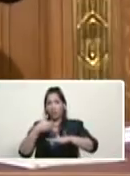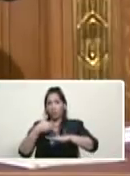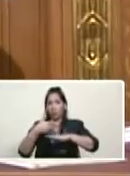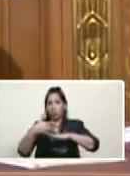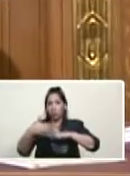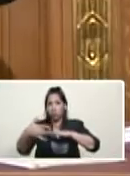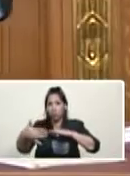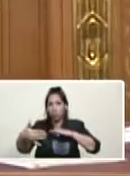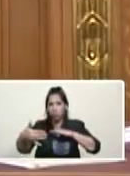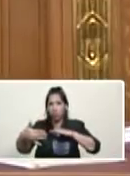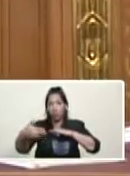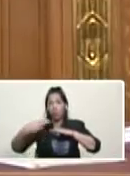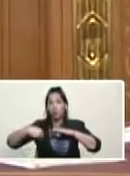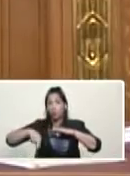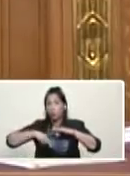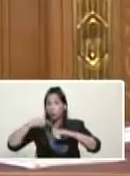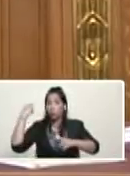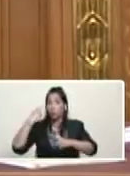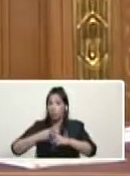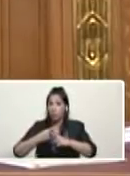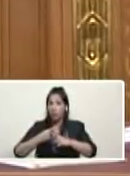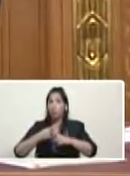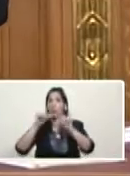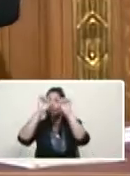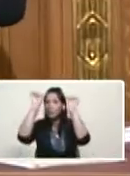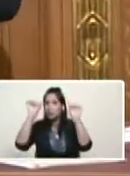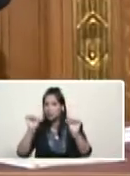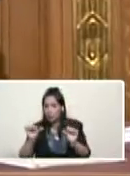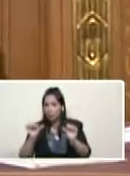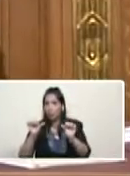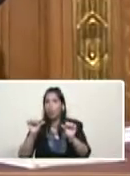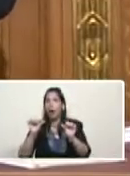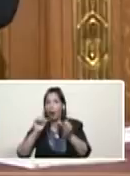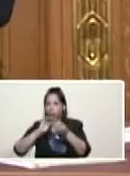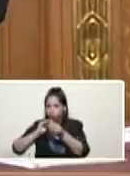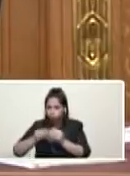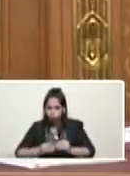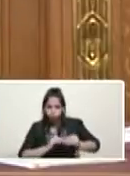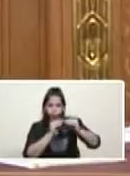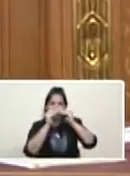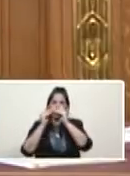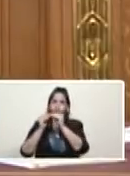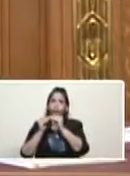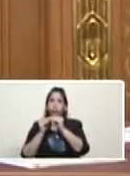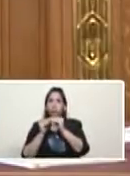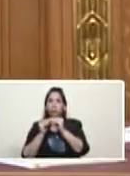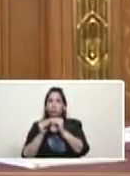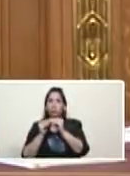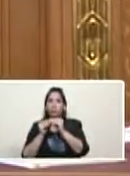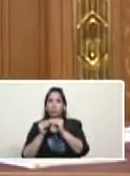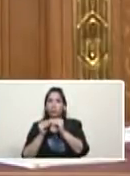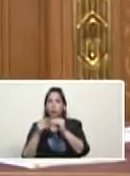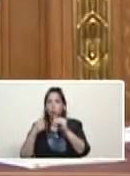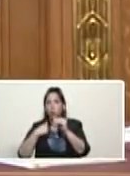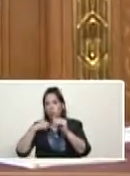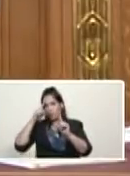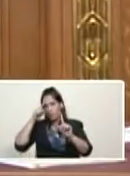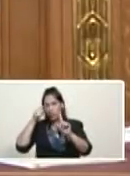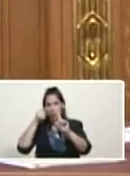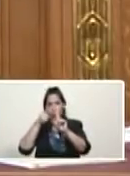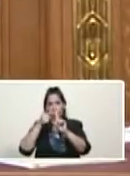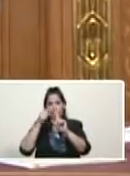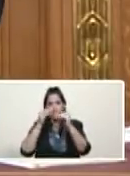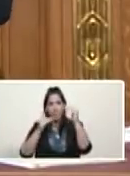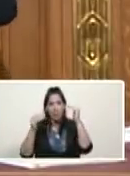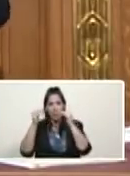pero nosotros tenemos que regularizar el sistema. Así que me fijo como meta de este primer